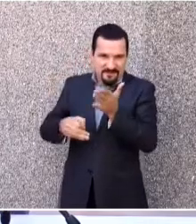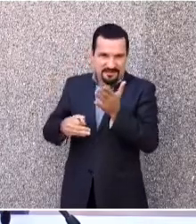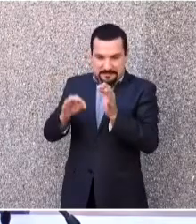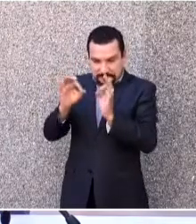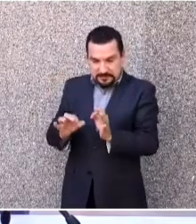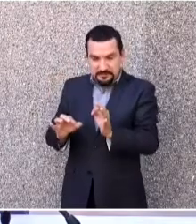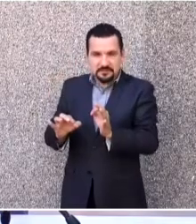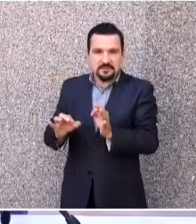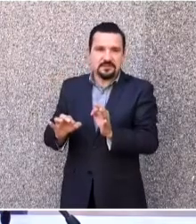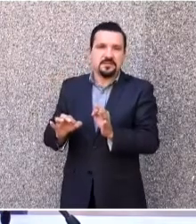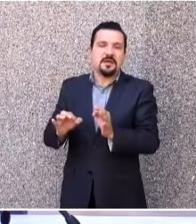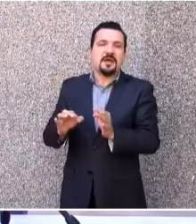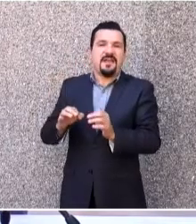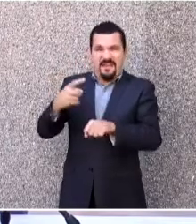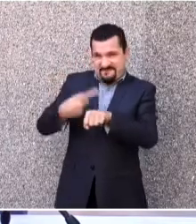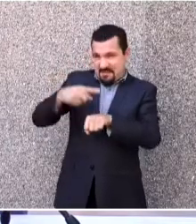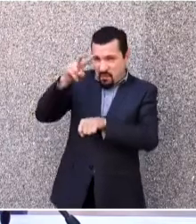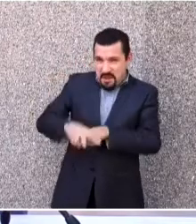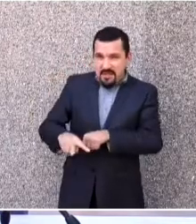casos confirmados.